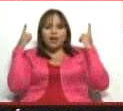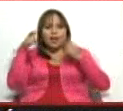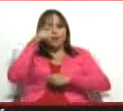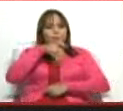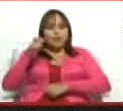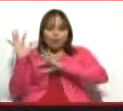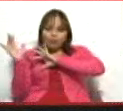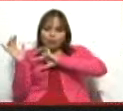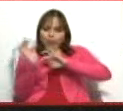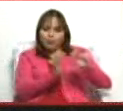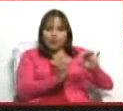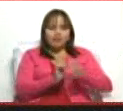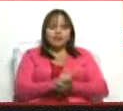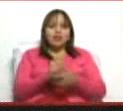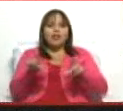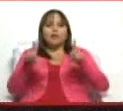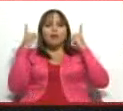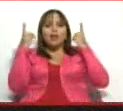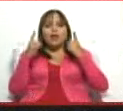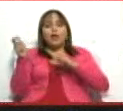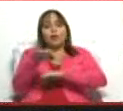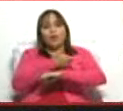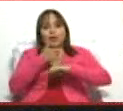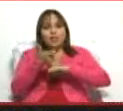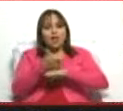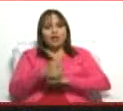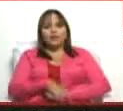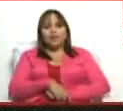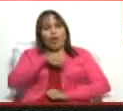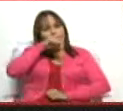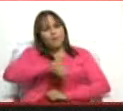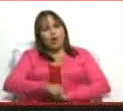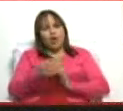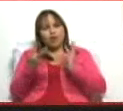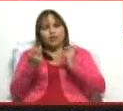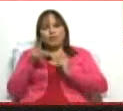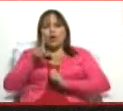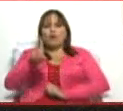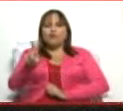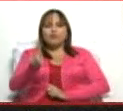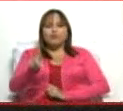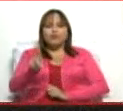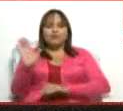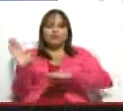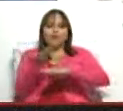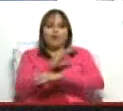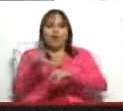pueblo de La Guaira, al gobernador, fanático número uno de los Tiburones de La Guaira.